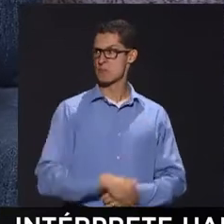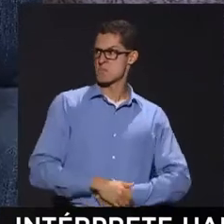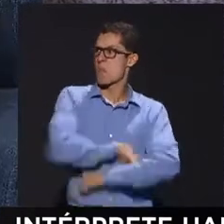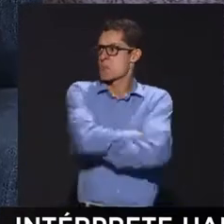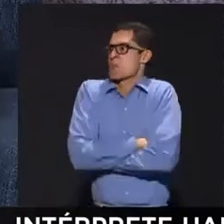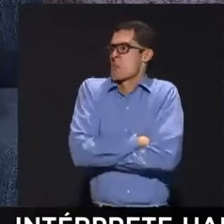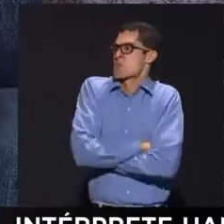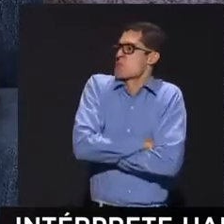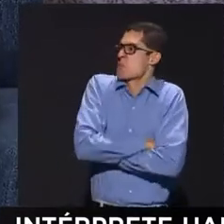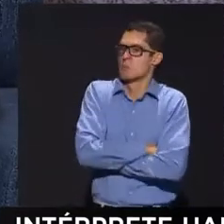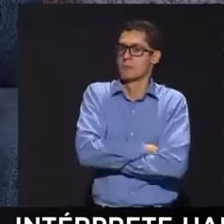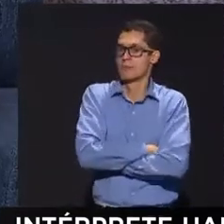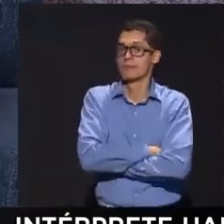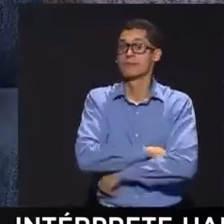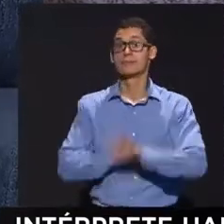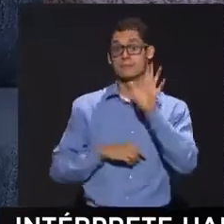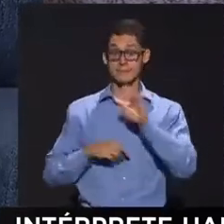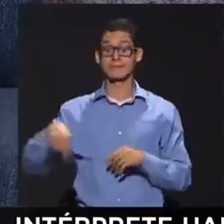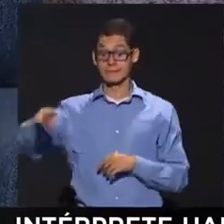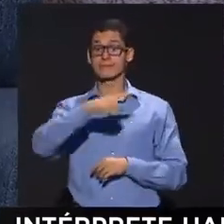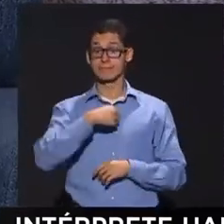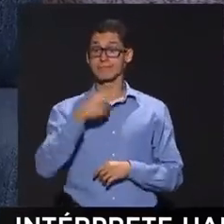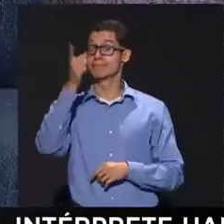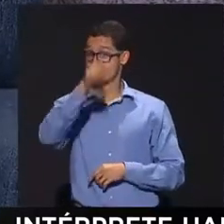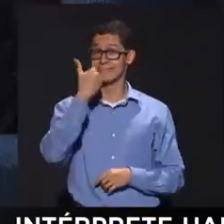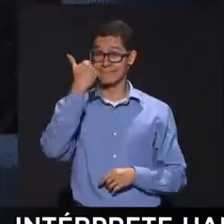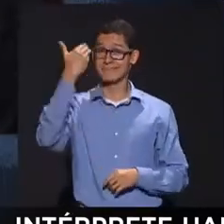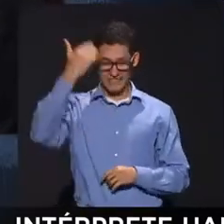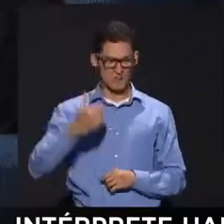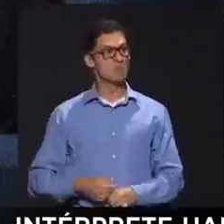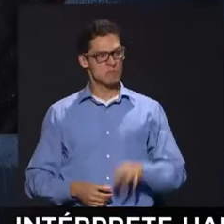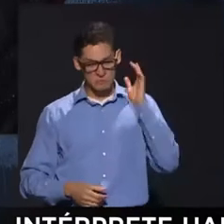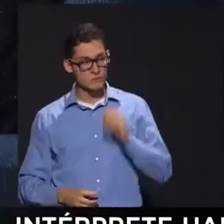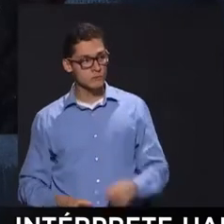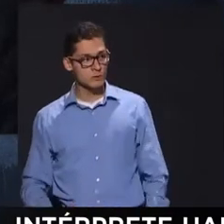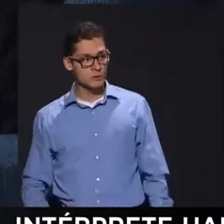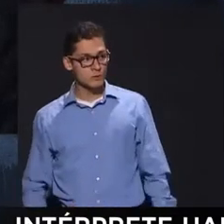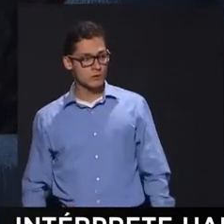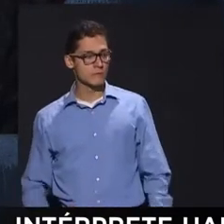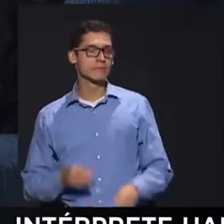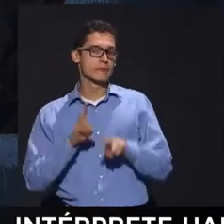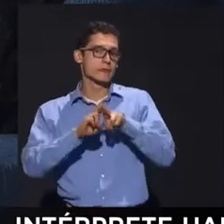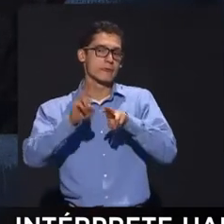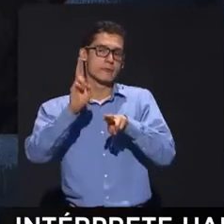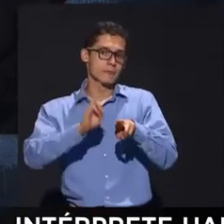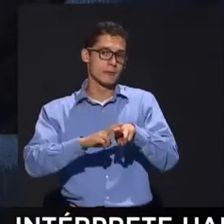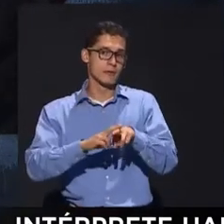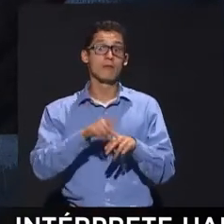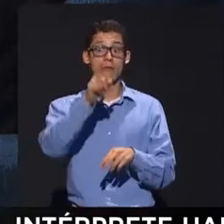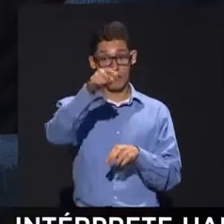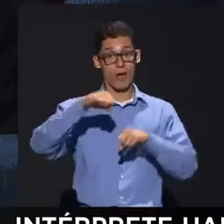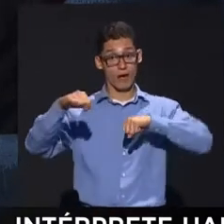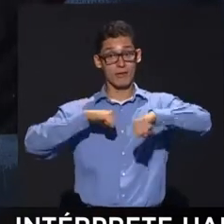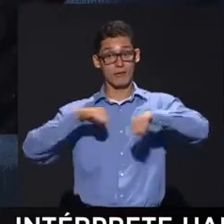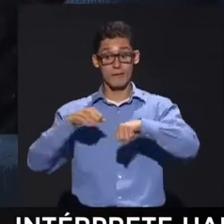veces la emoción toma el control y no sabemos cómo reaccionar. Entonces, hay una actividad que se llama el diario de las emociones.